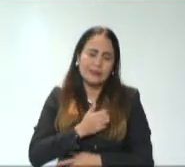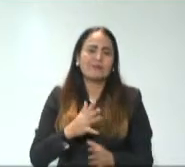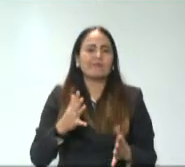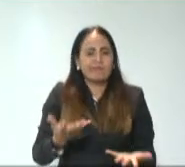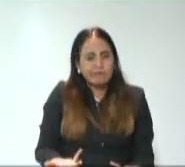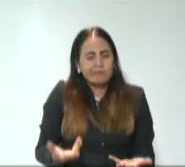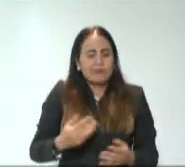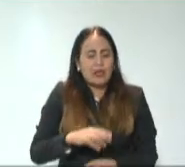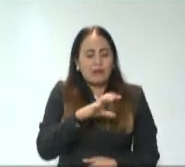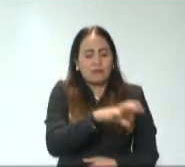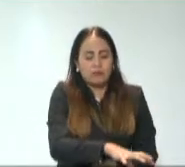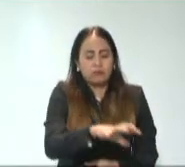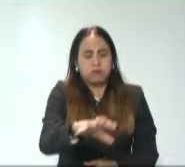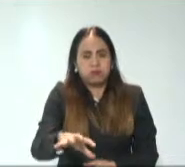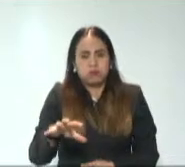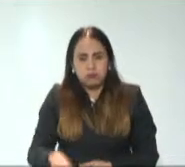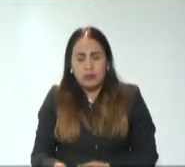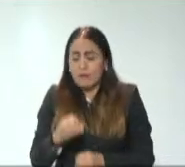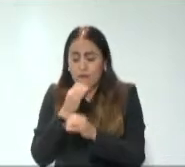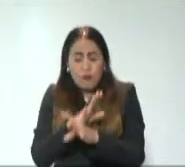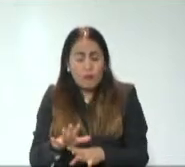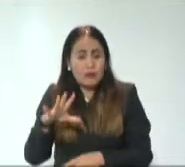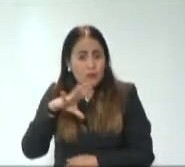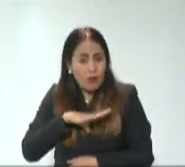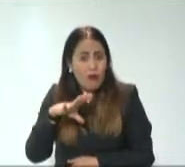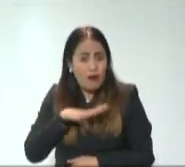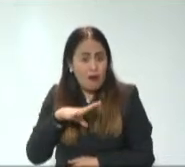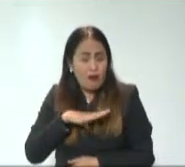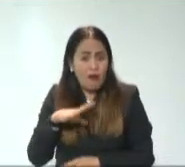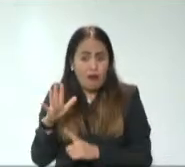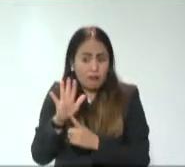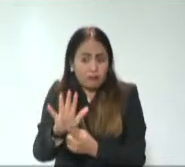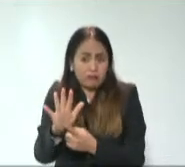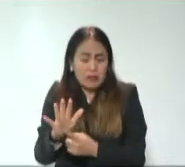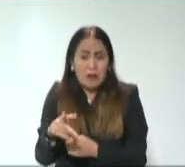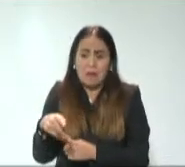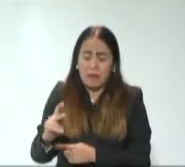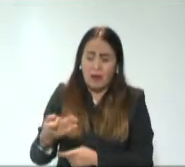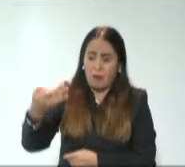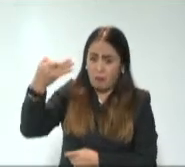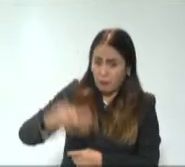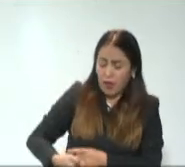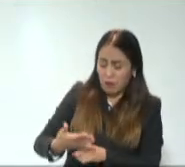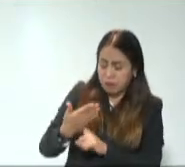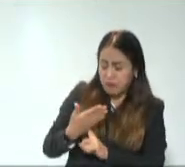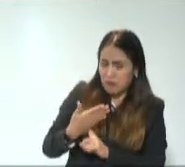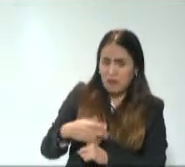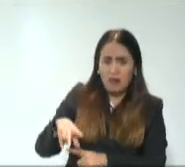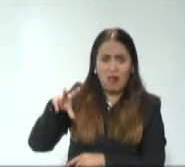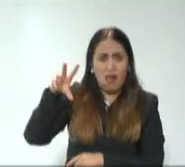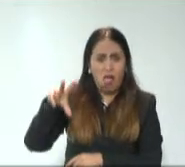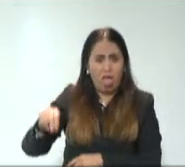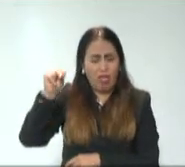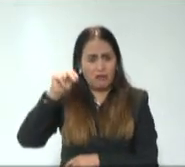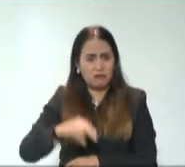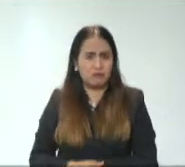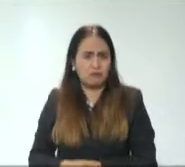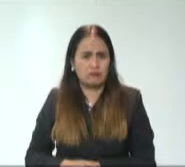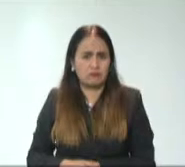sectores de la sociedad que a pesar de tener la información no la aceptan en el sentido de la